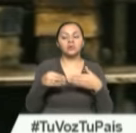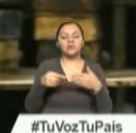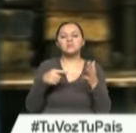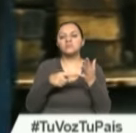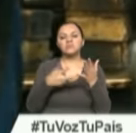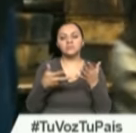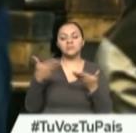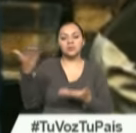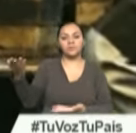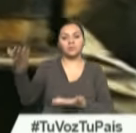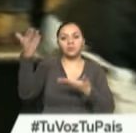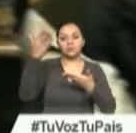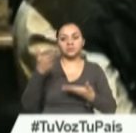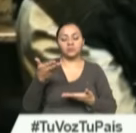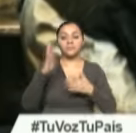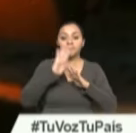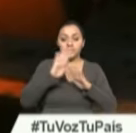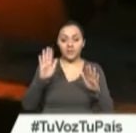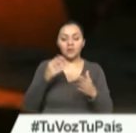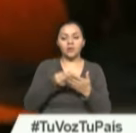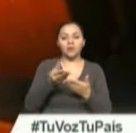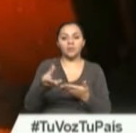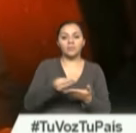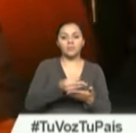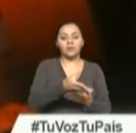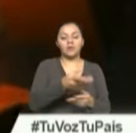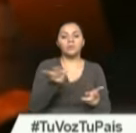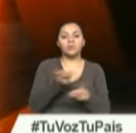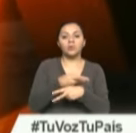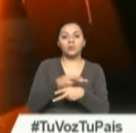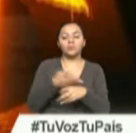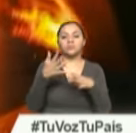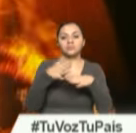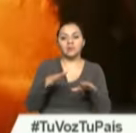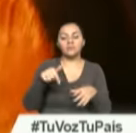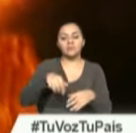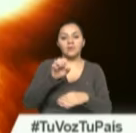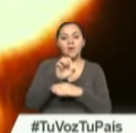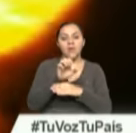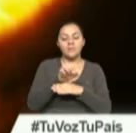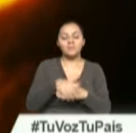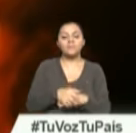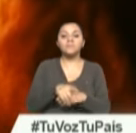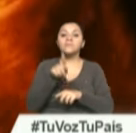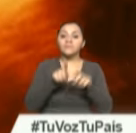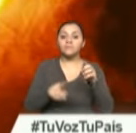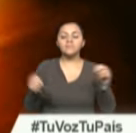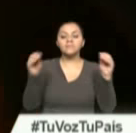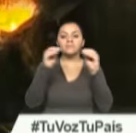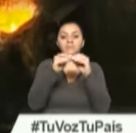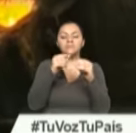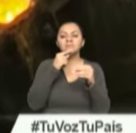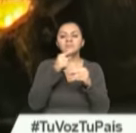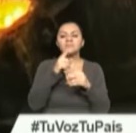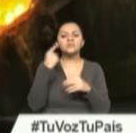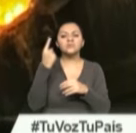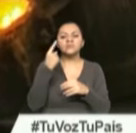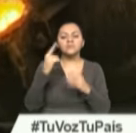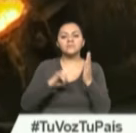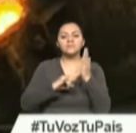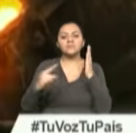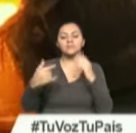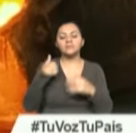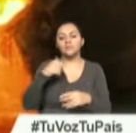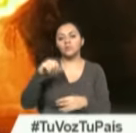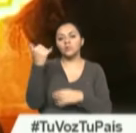de importaciones, pues ahora se compran los productos elaborados en el país. Esto además rompe la dependencia tecnológica con